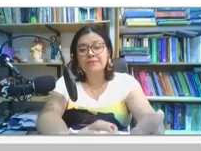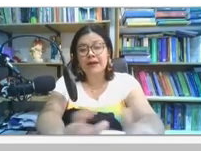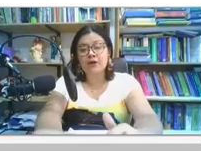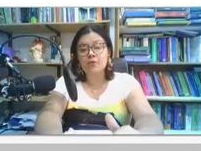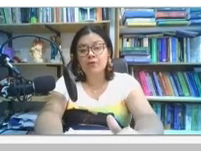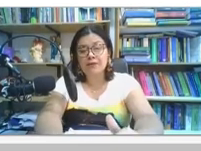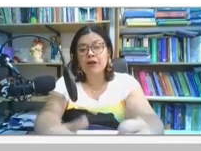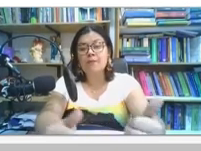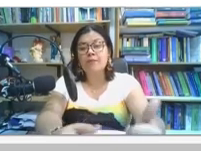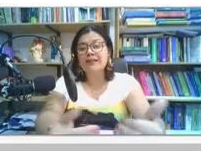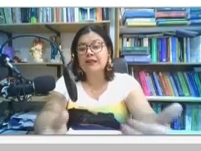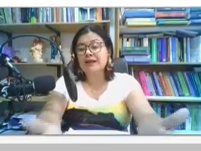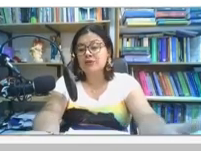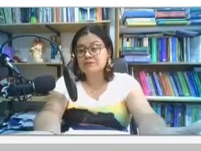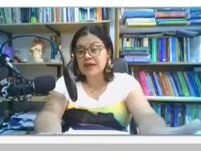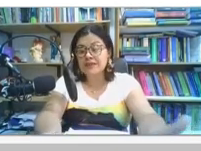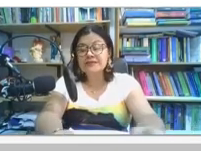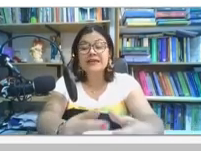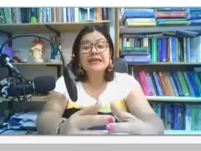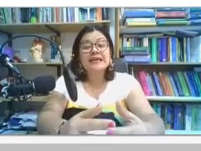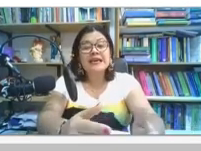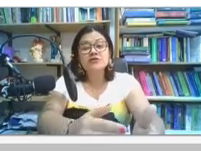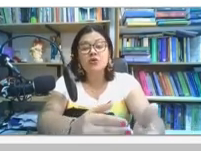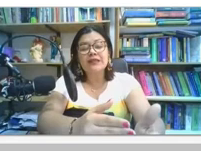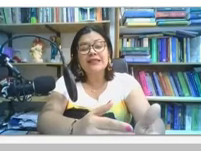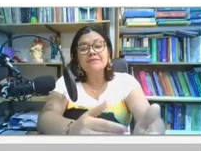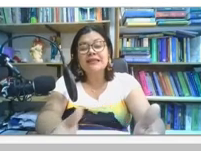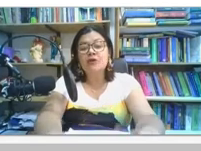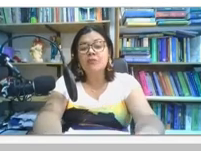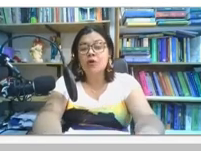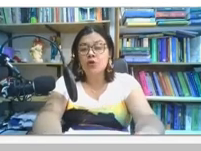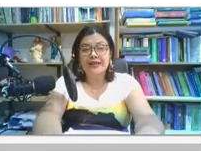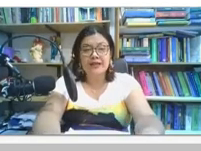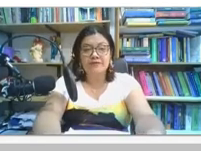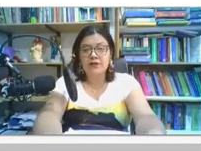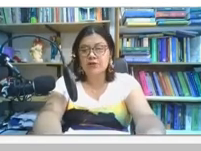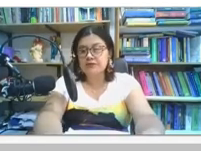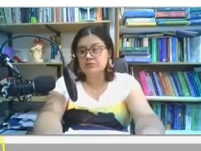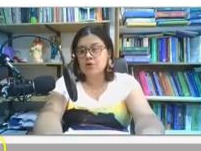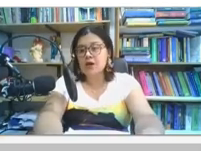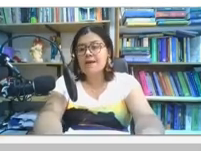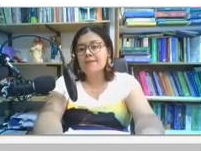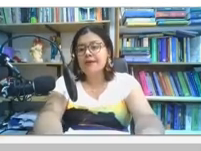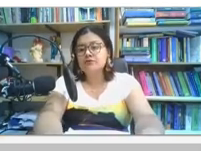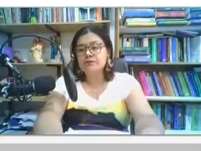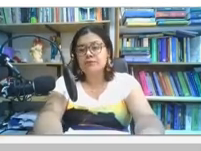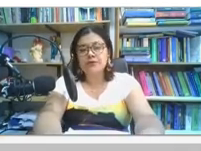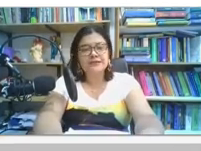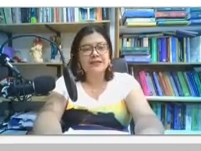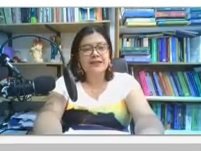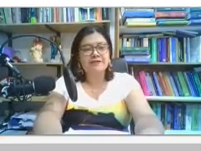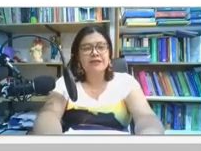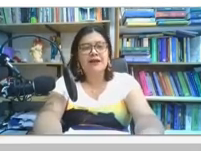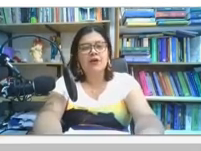el pago por banco por el tema que hoy es viernes y esto limita un poco el reflejo del mismo pero si